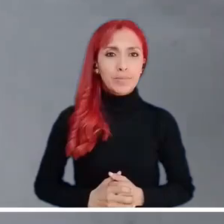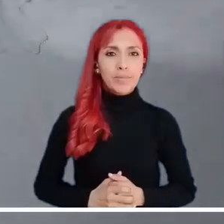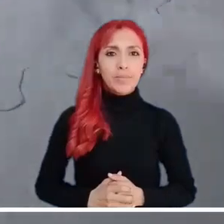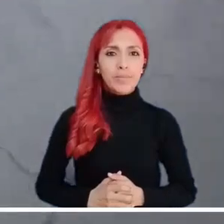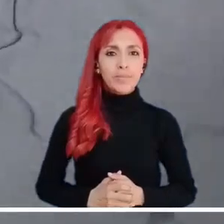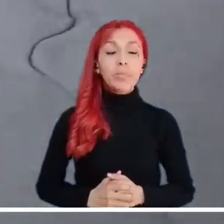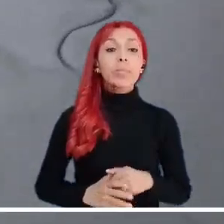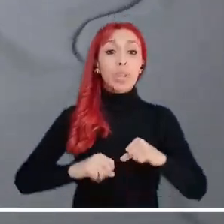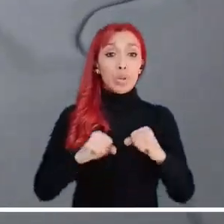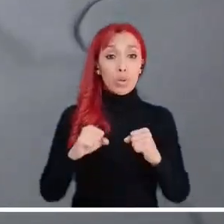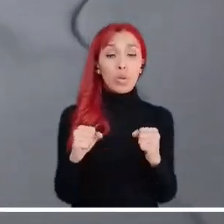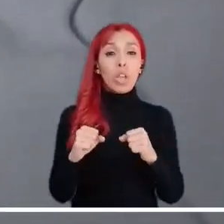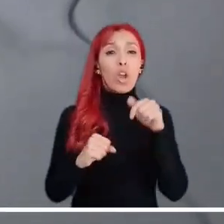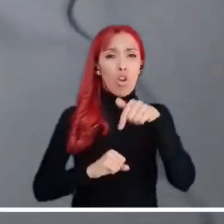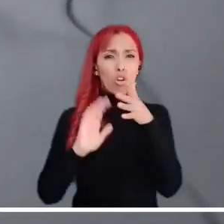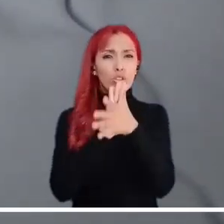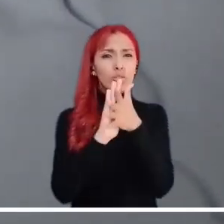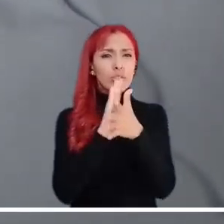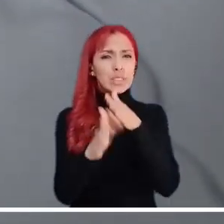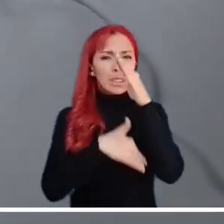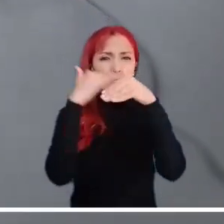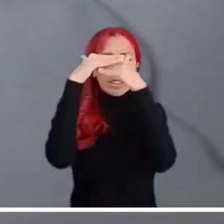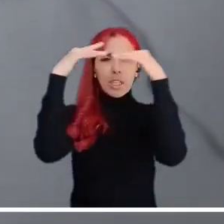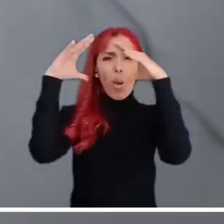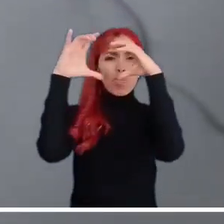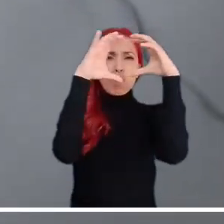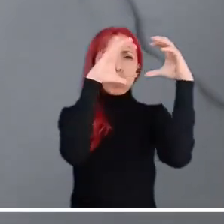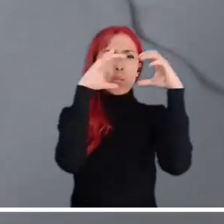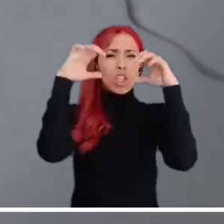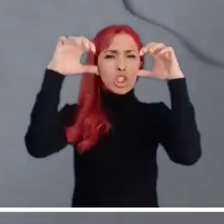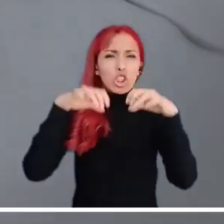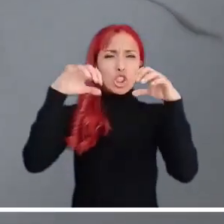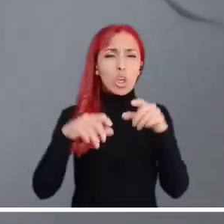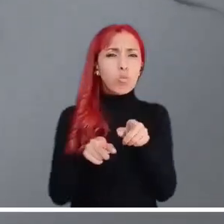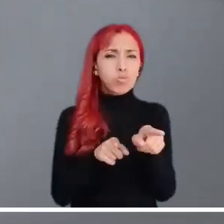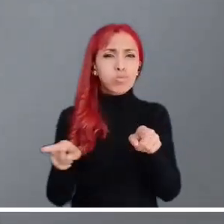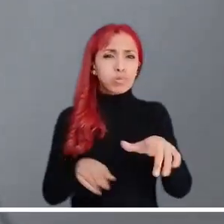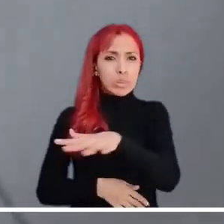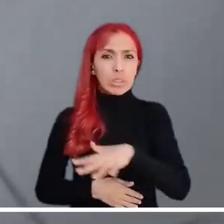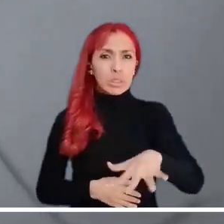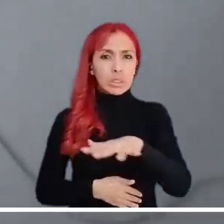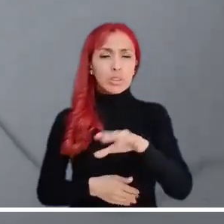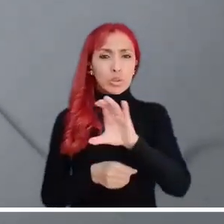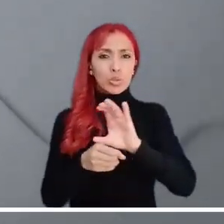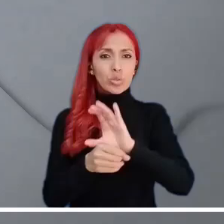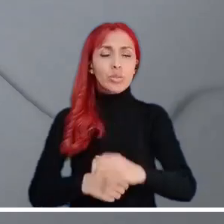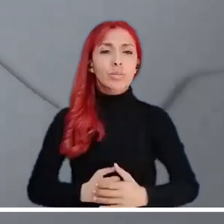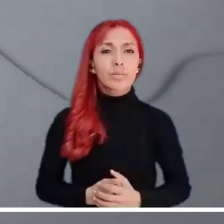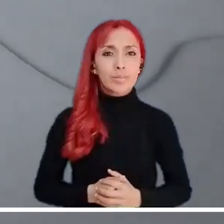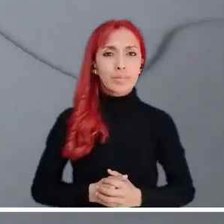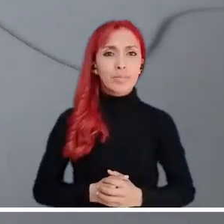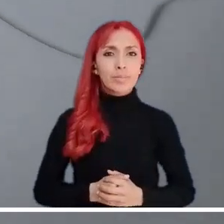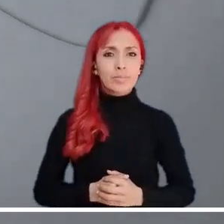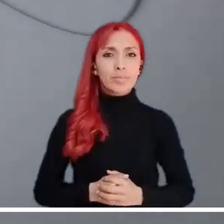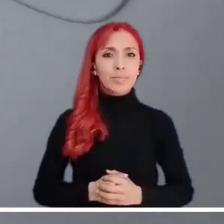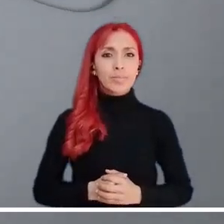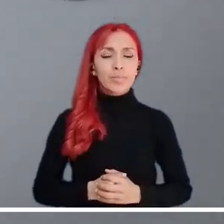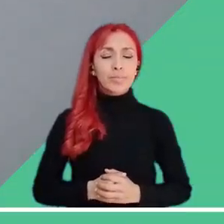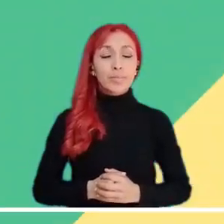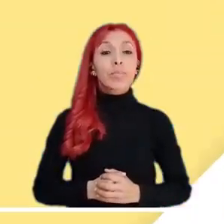y Caquetá. En la capital podríamos registrar cielos cubiertos y lloviznas en grandes extensiones de la